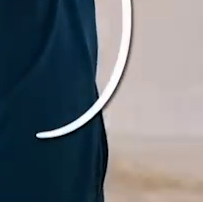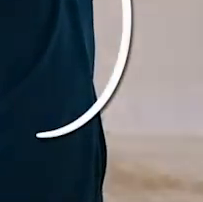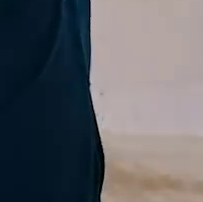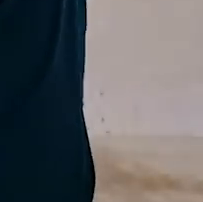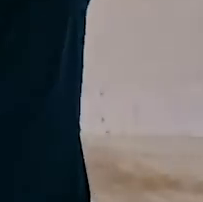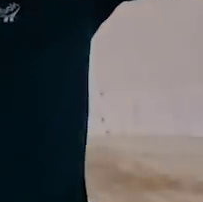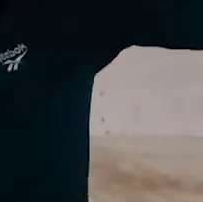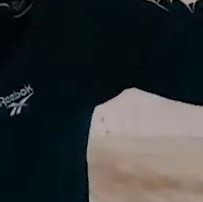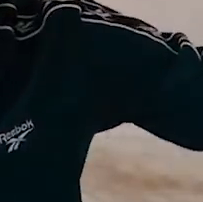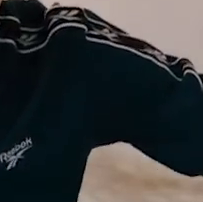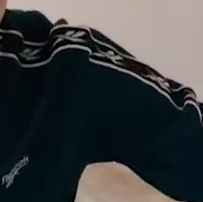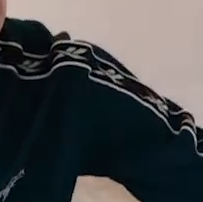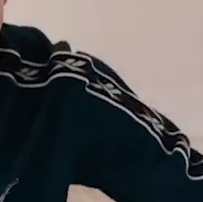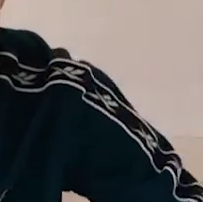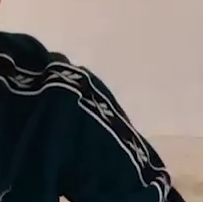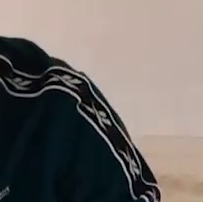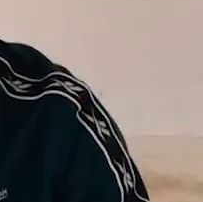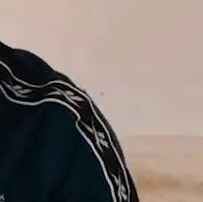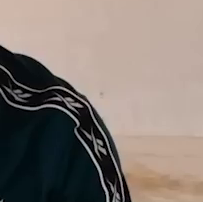Inhalamos,